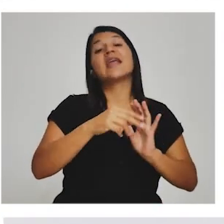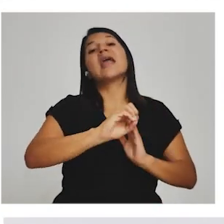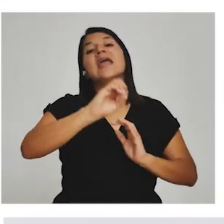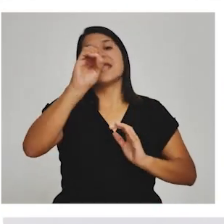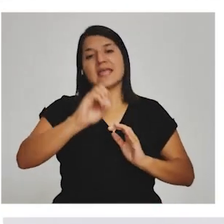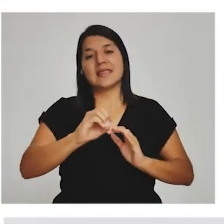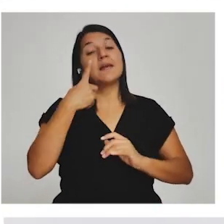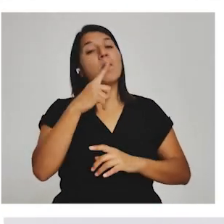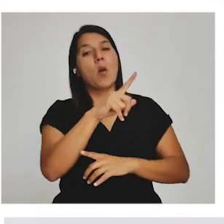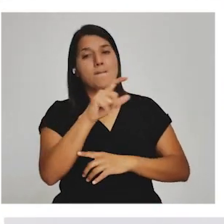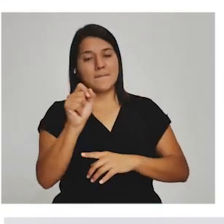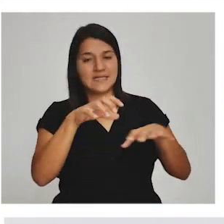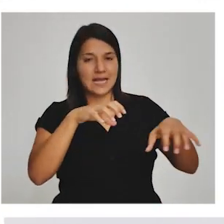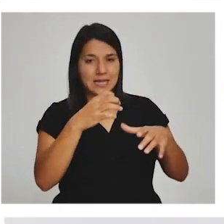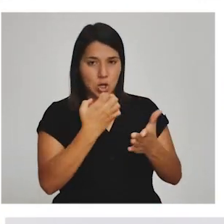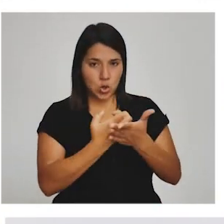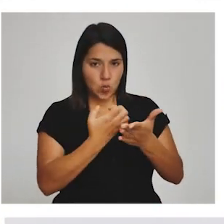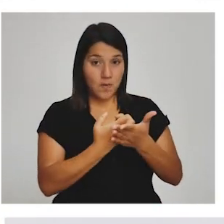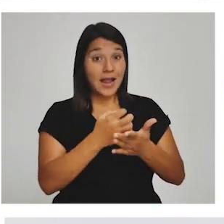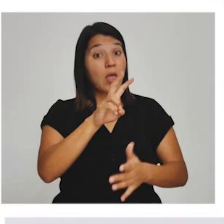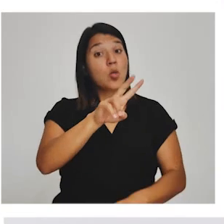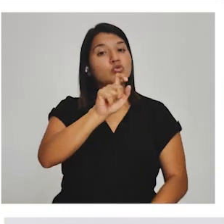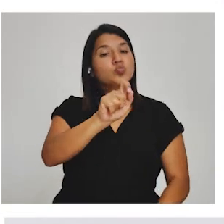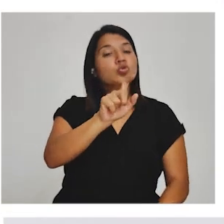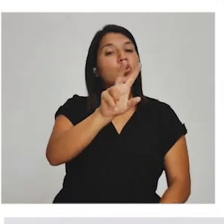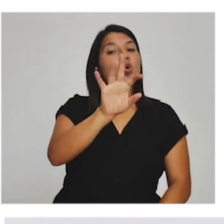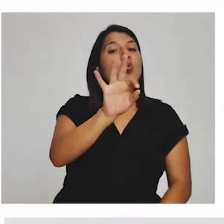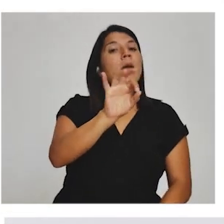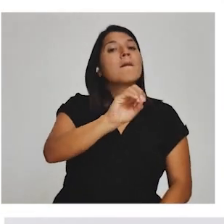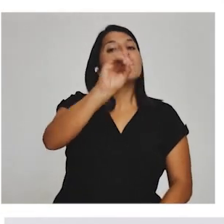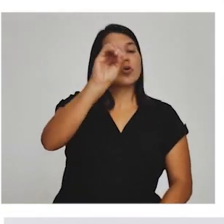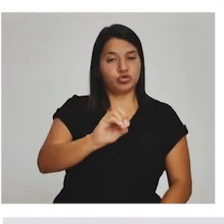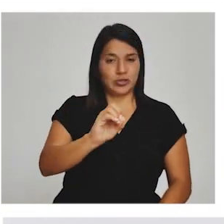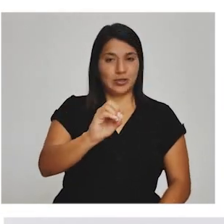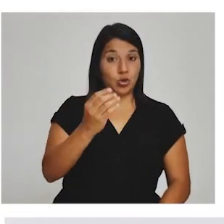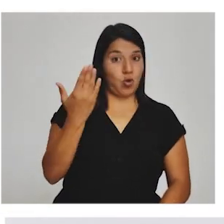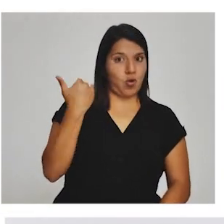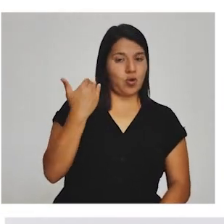de 2.9%. En septiembre de